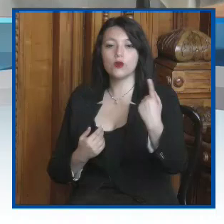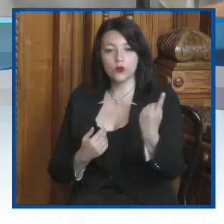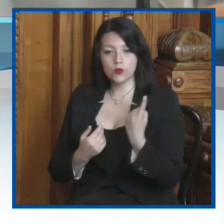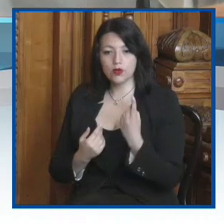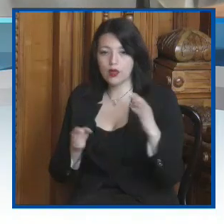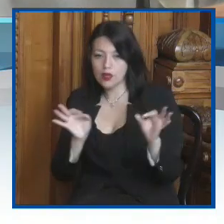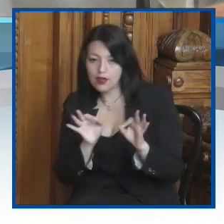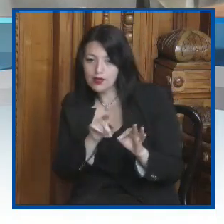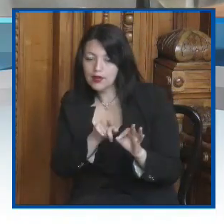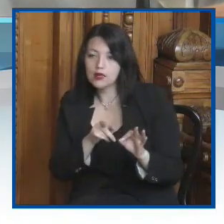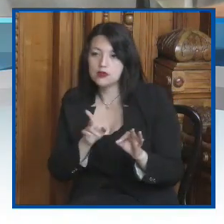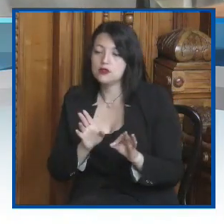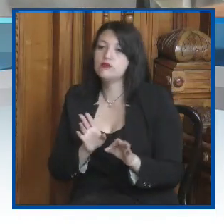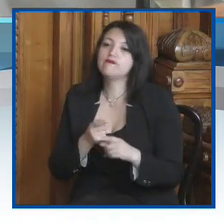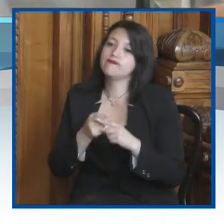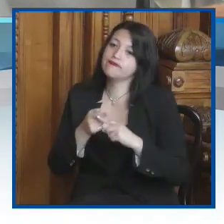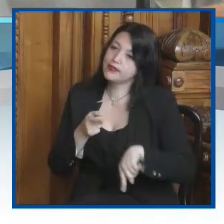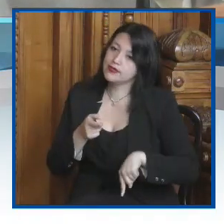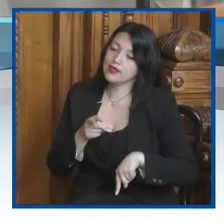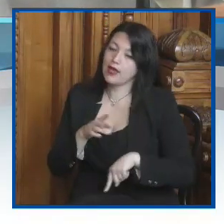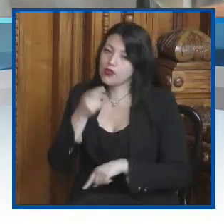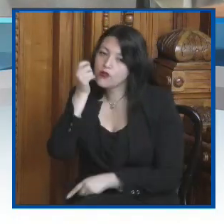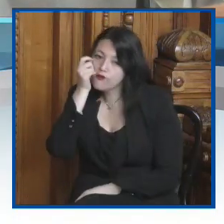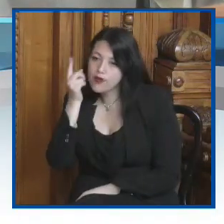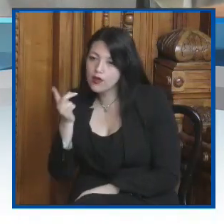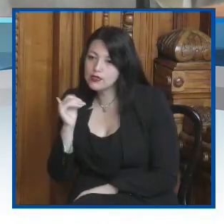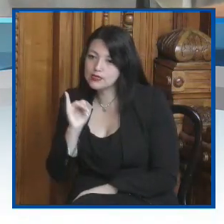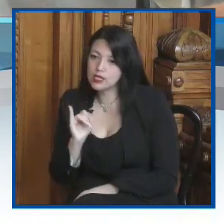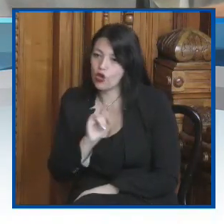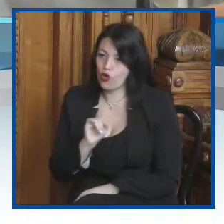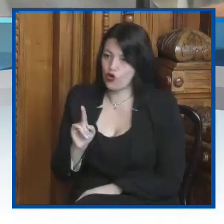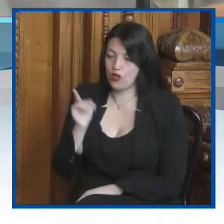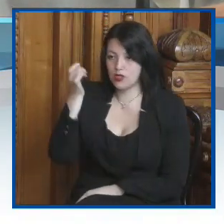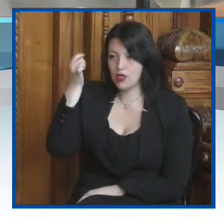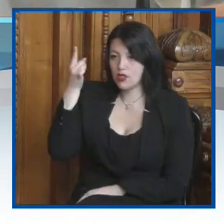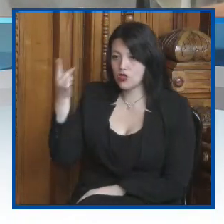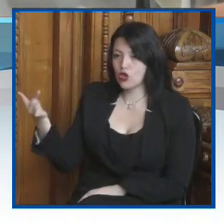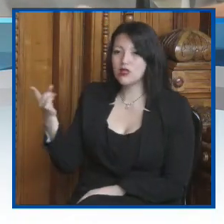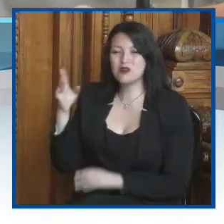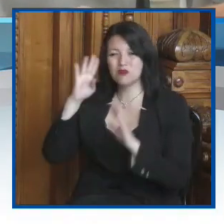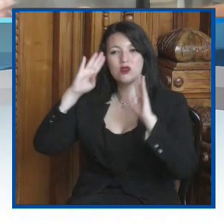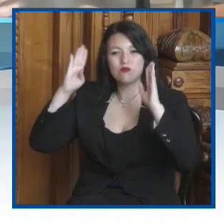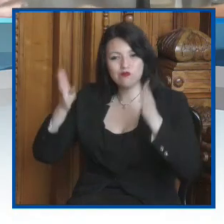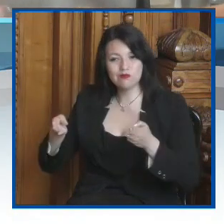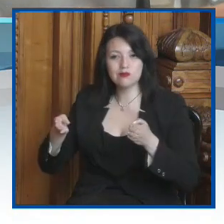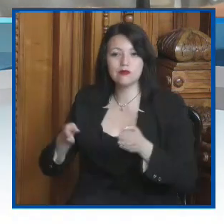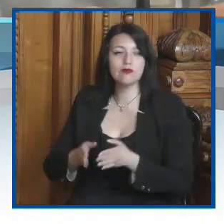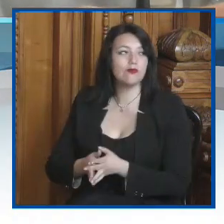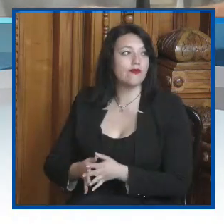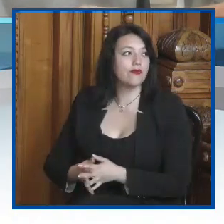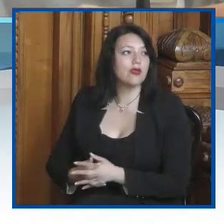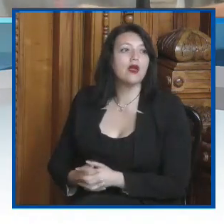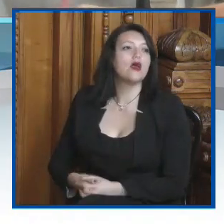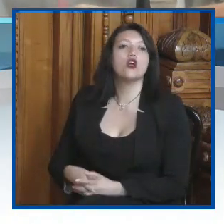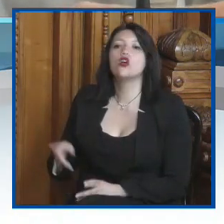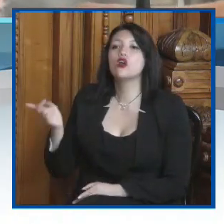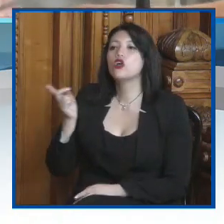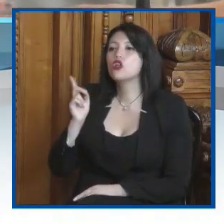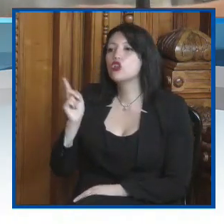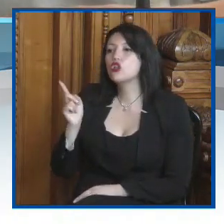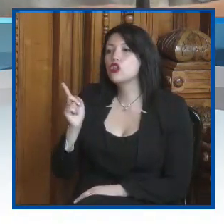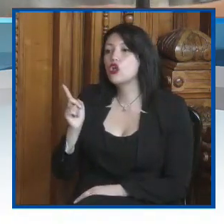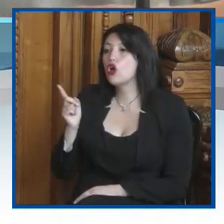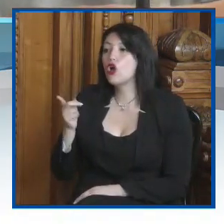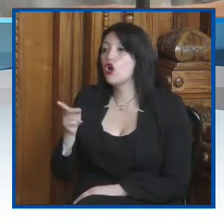me doy cuenta efectivamente si me entendió o no me entendió, si prestó atención o no. Pero no lo hago desde un lugar de